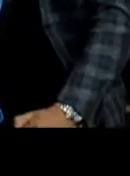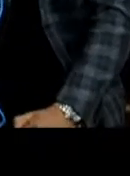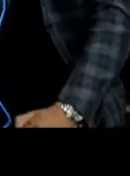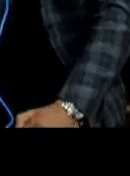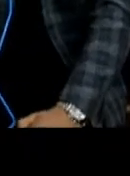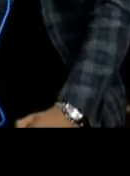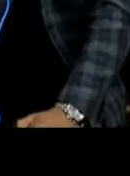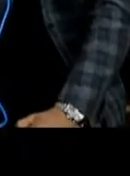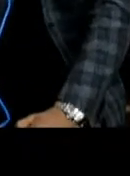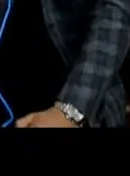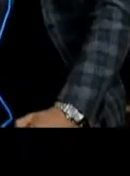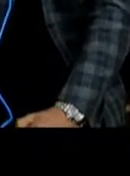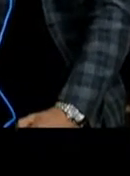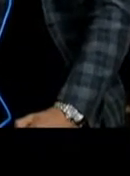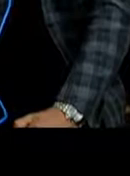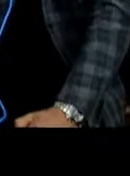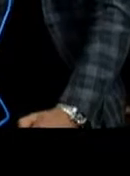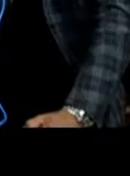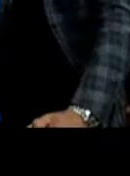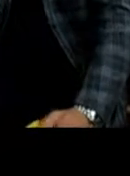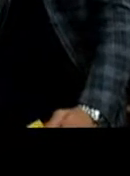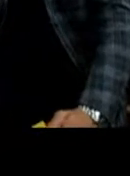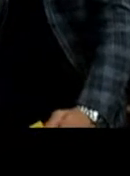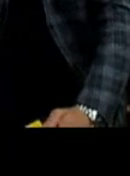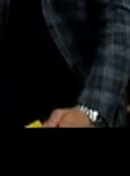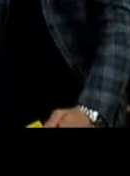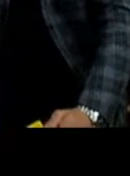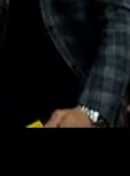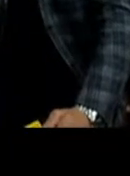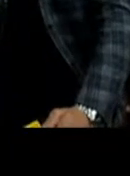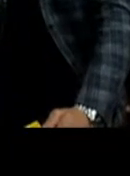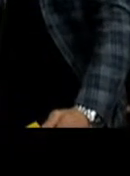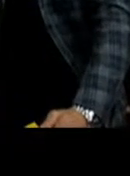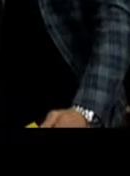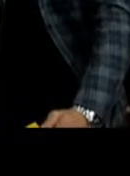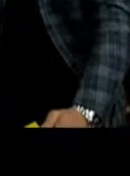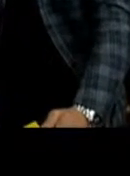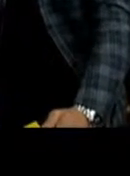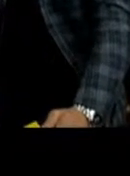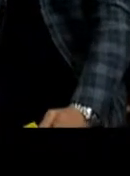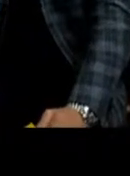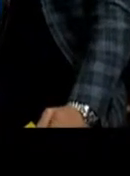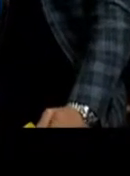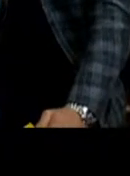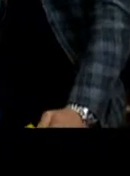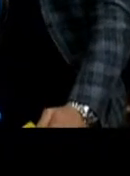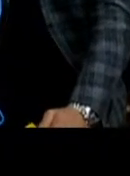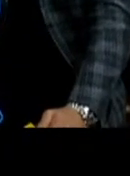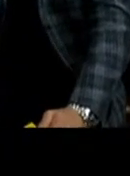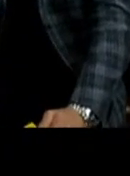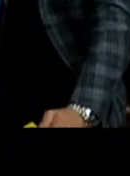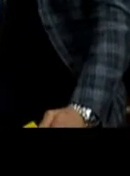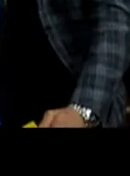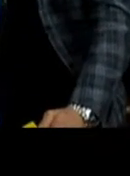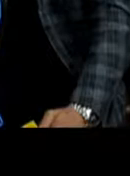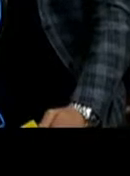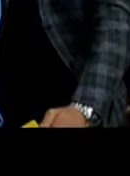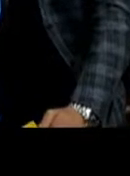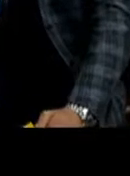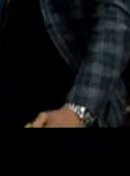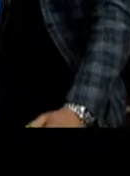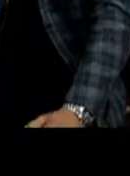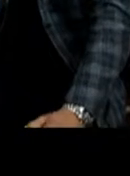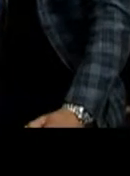México. Ana Cristina, con esta interesante charla estamos platicando con el secretario de Estado de Cultura de Sao